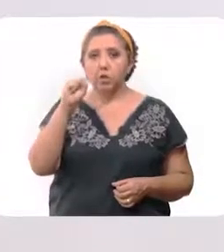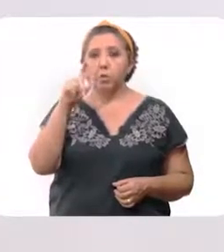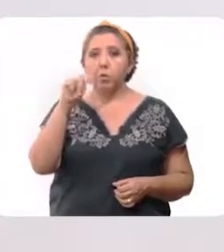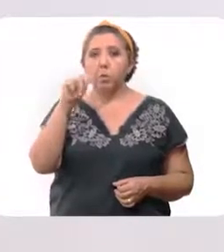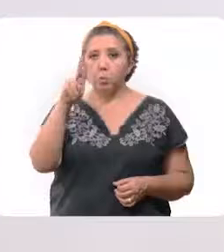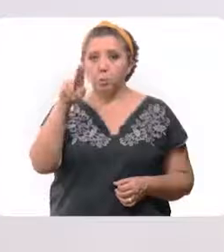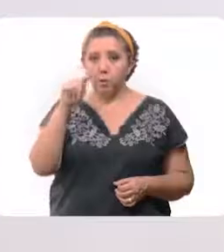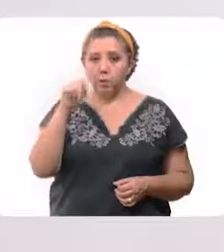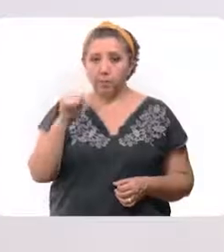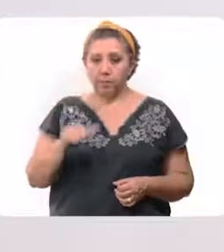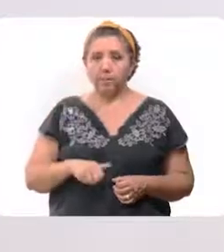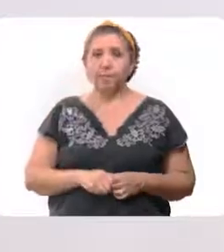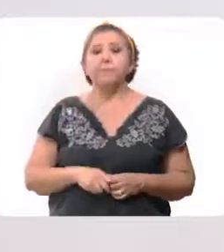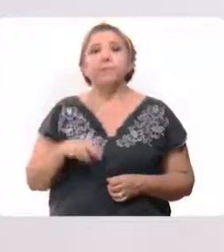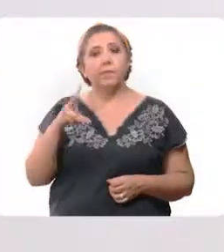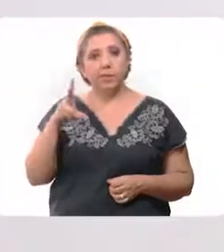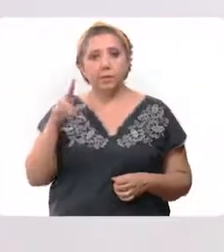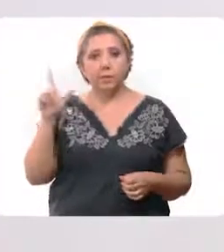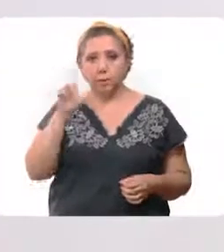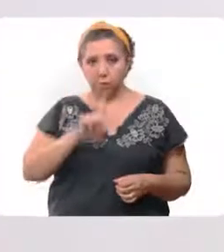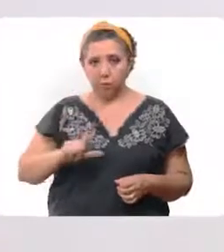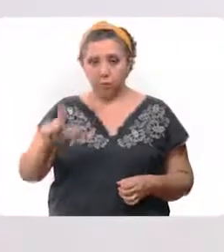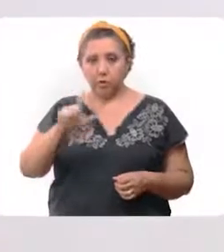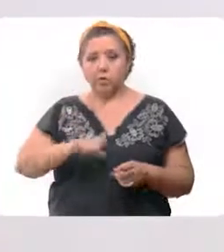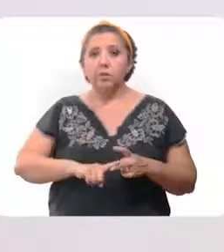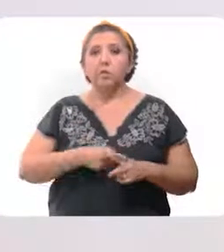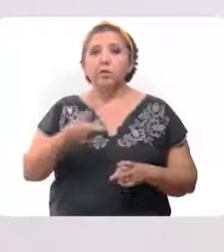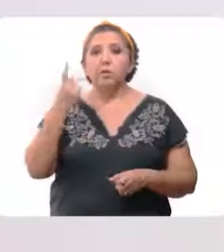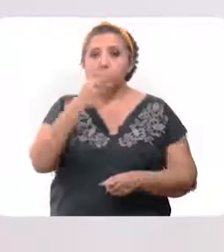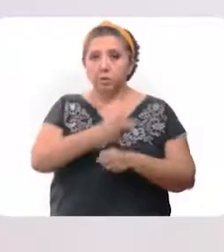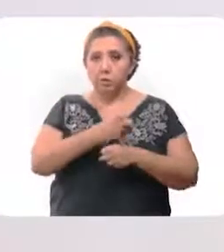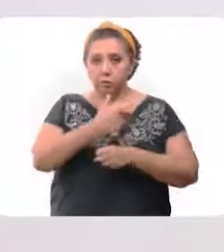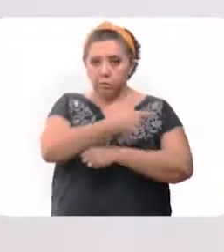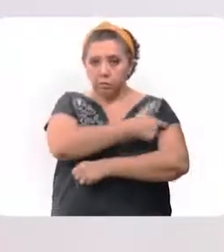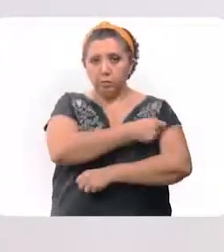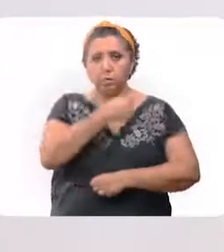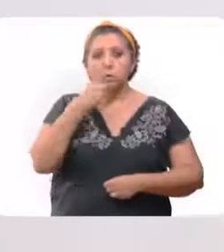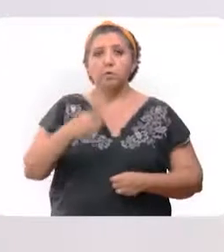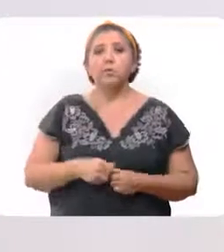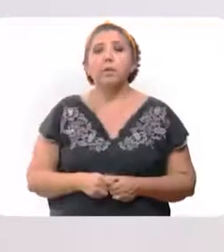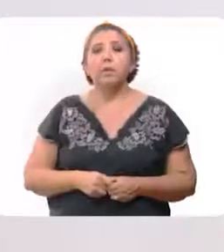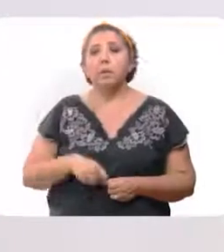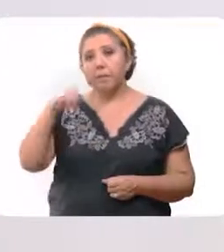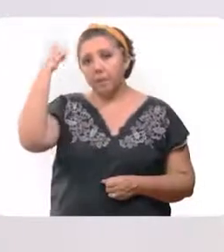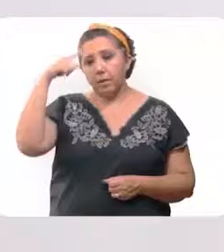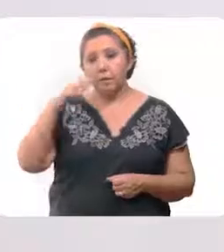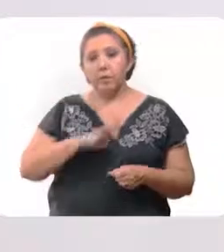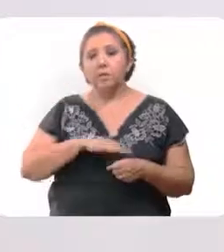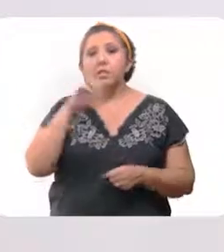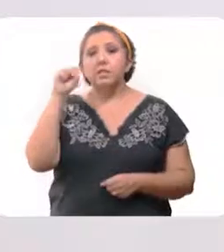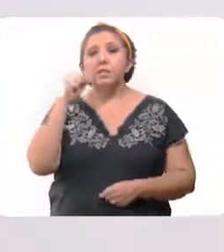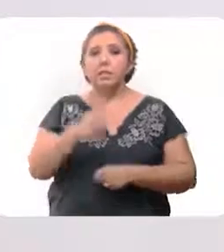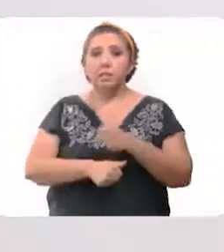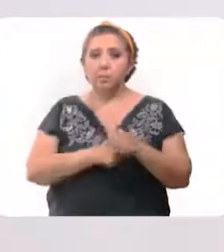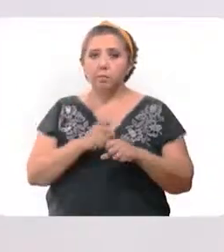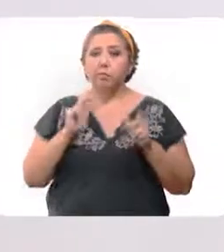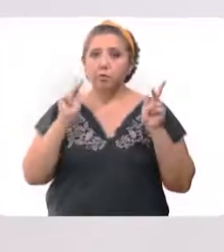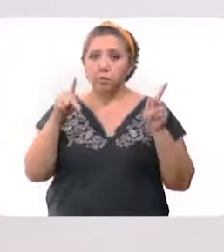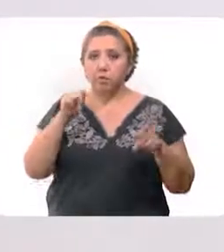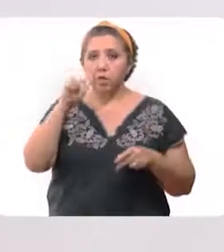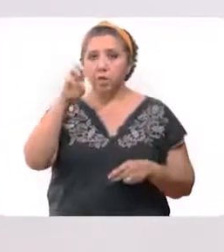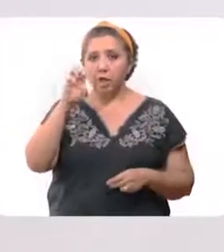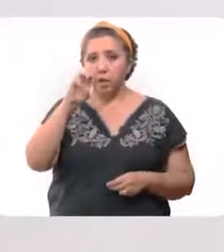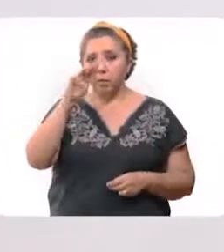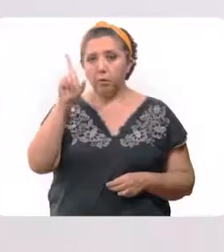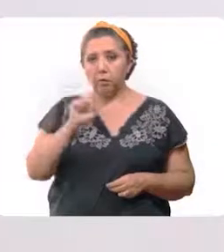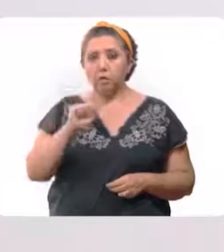Sotuta. También el lunes empezó la aplicación de segunda dosis de vacunas contra el coronavirus para mayores de 60 años en Progreso,